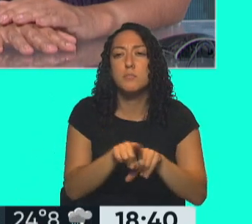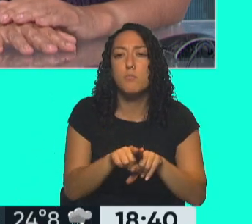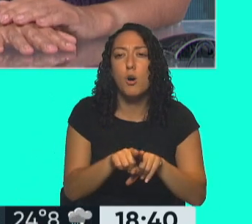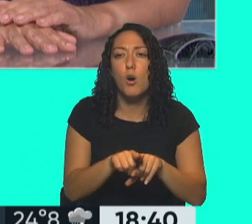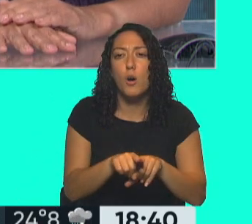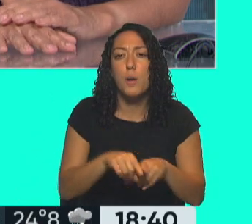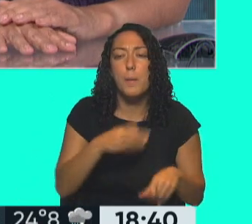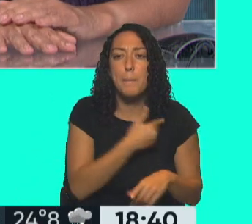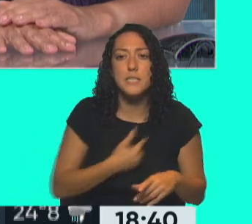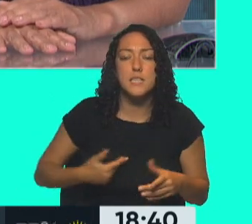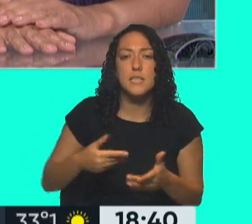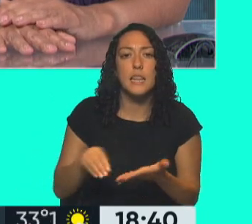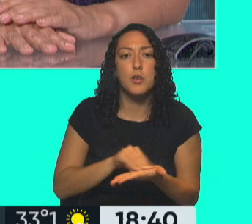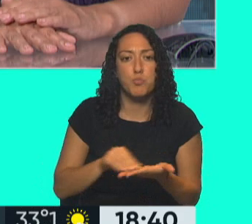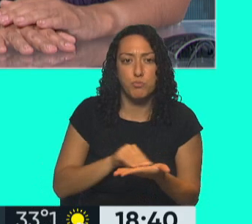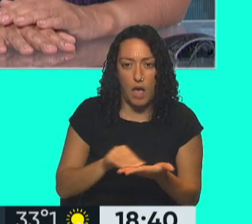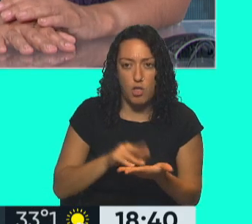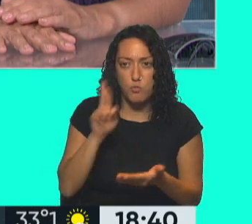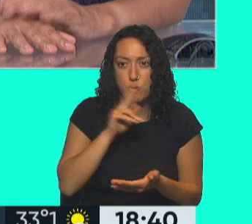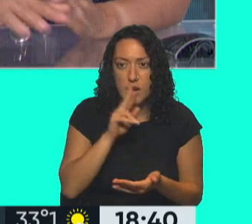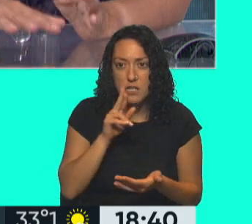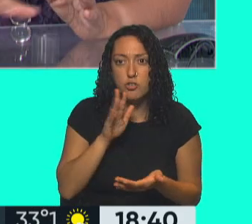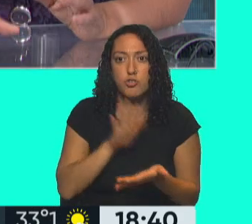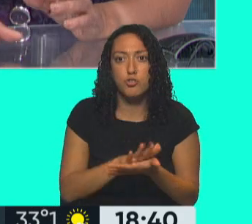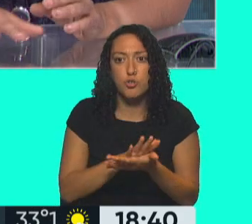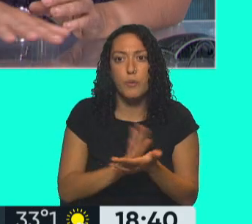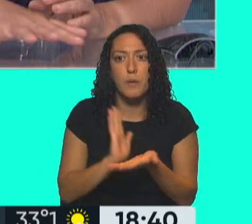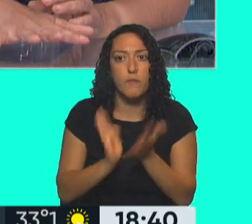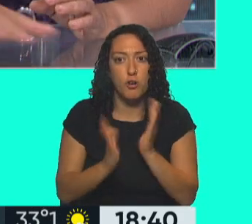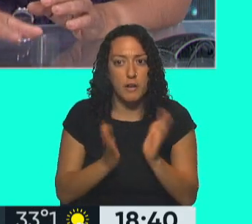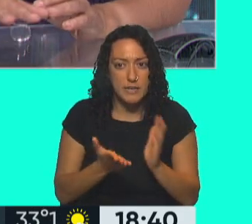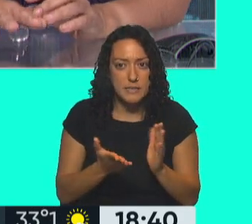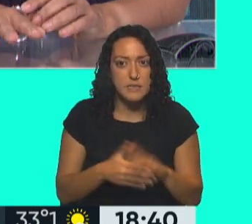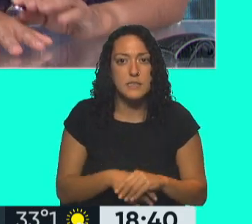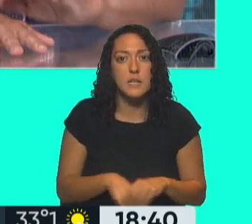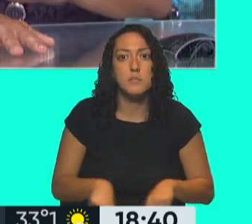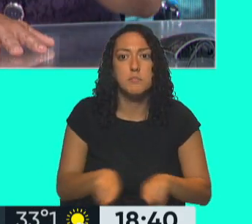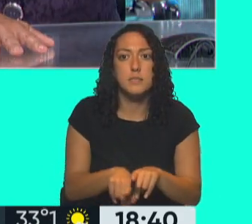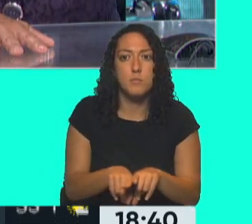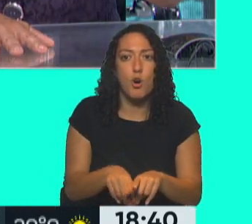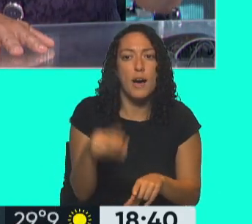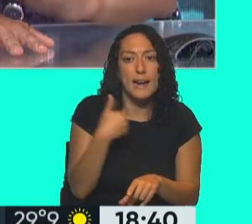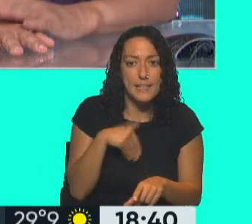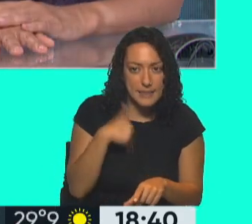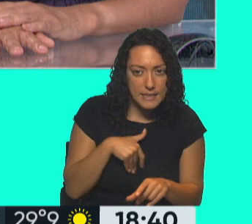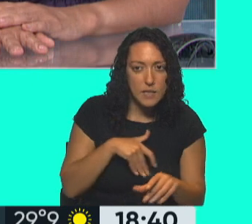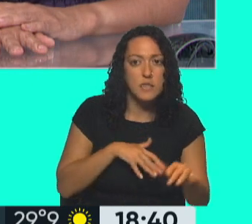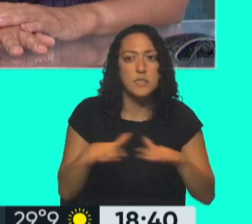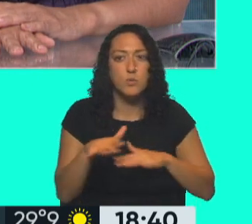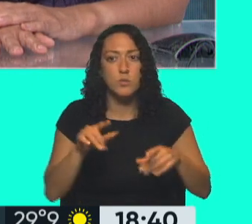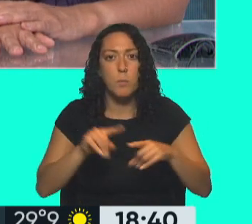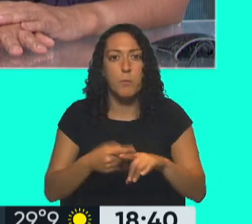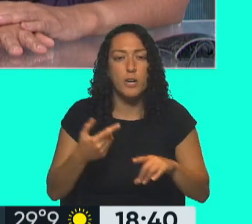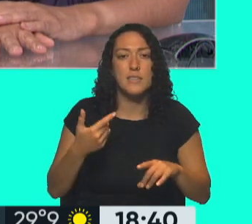a la presidente de la cámara de diputados por violencia y e identificamos al igual que en Argentina otras situaciones de violencia política